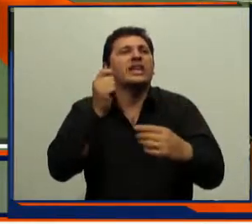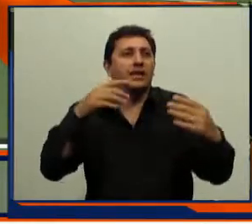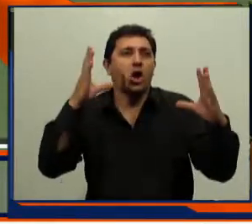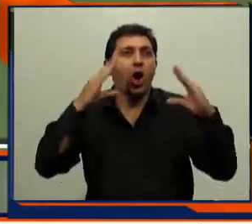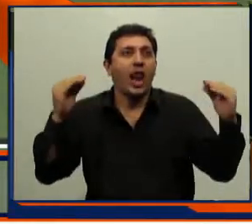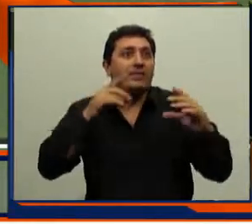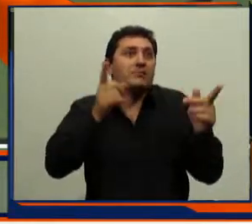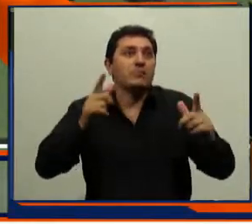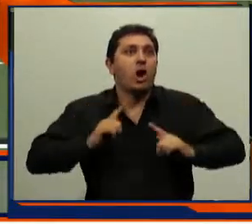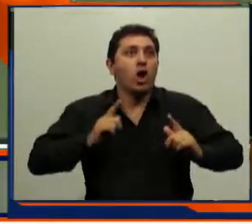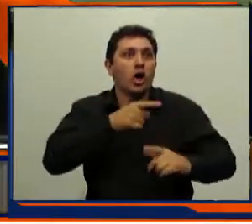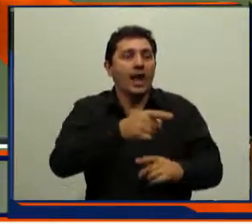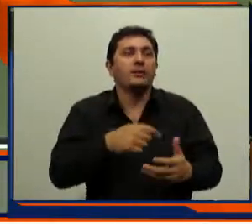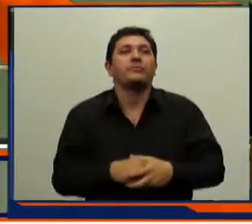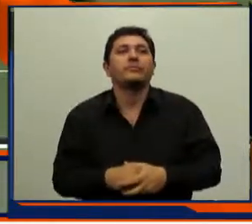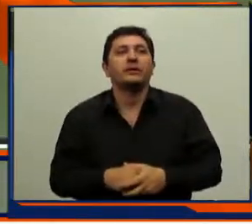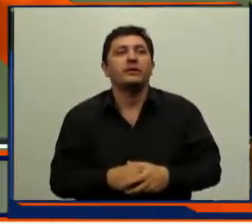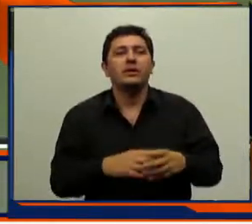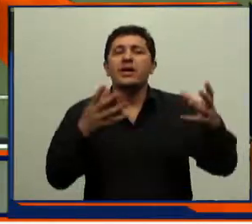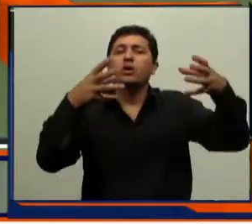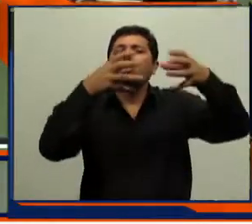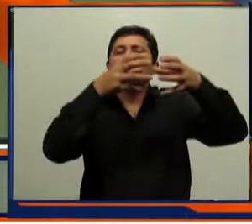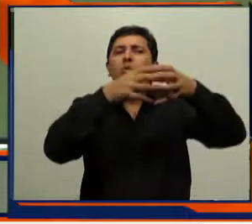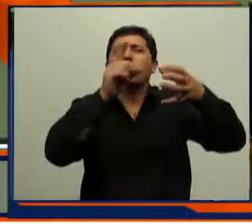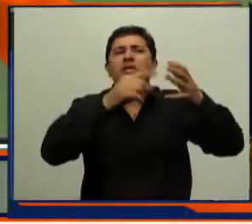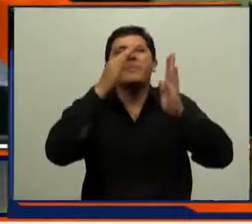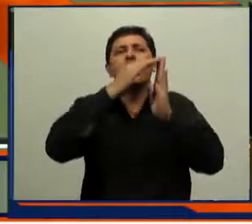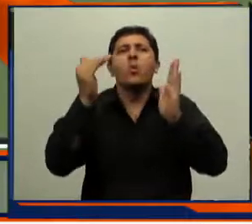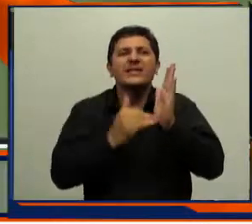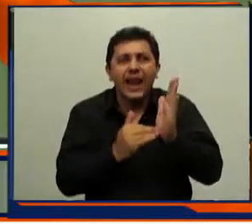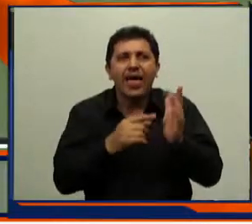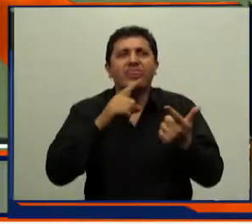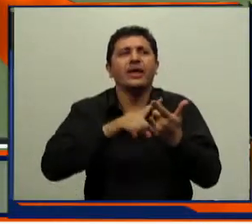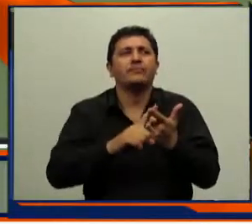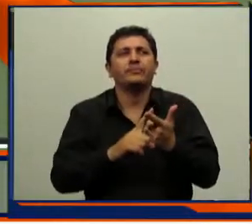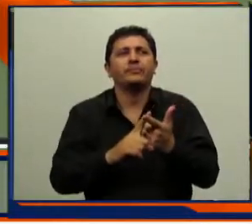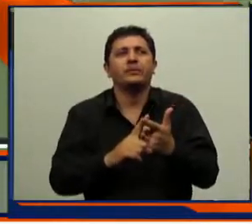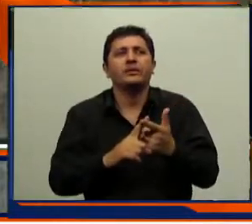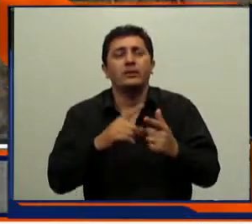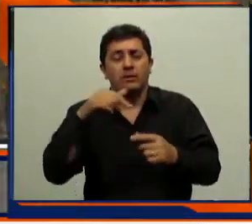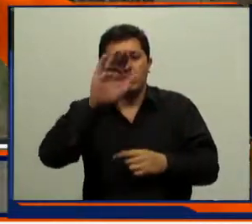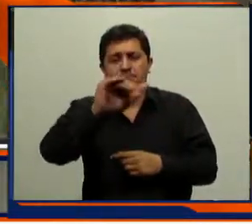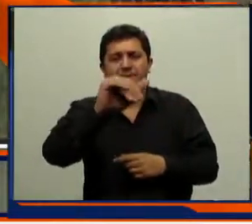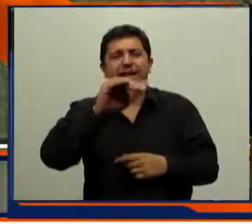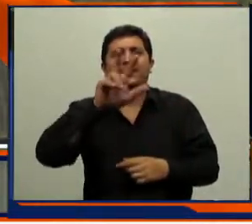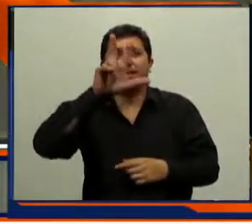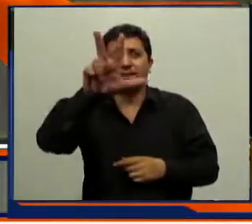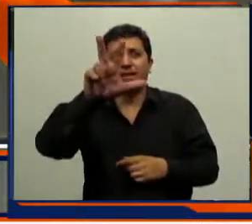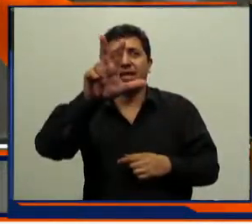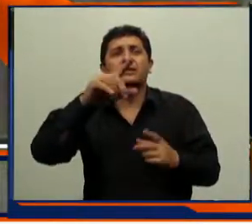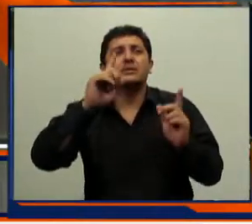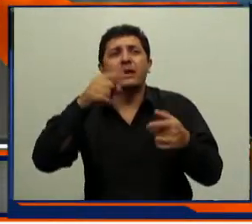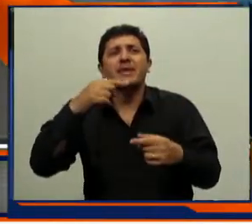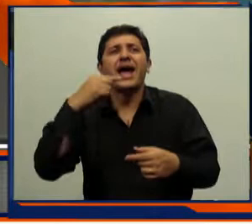van a compartir grupo también con Nueva Zelanda. Esto va a ser el martes 3, van a jugar con